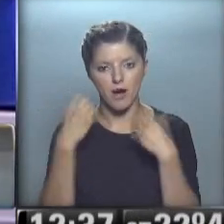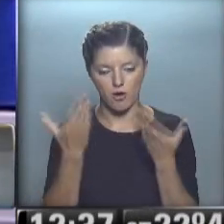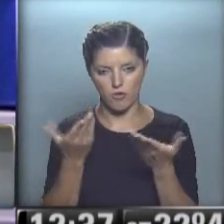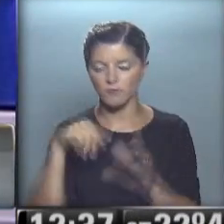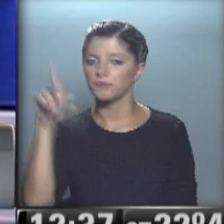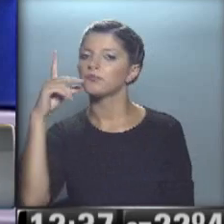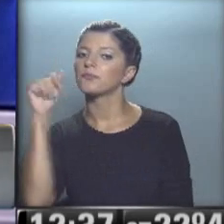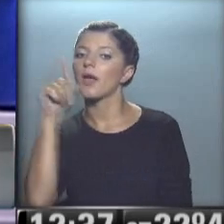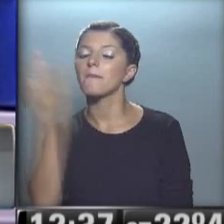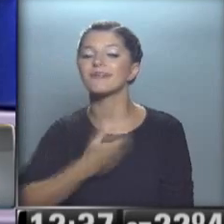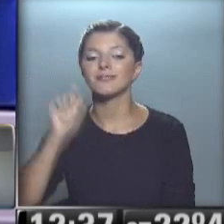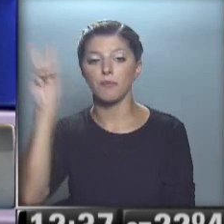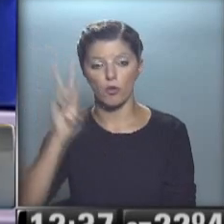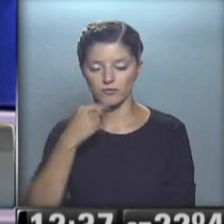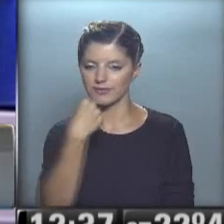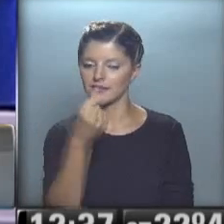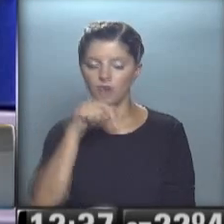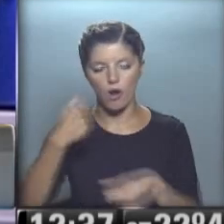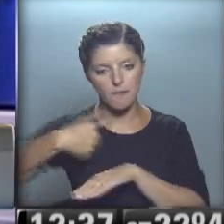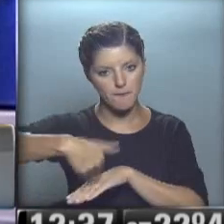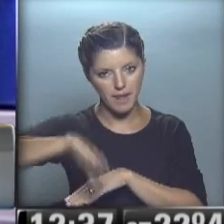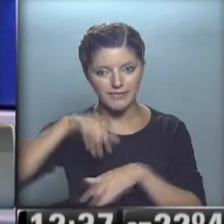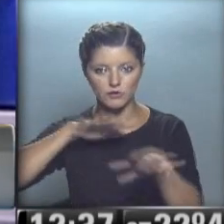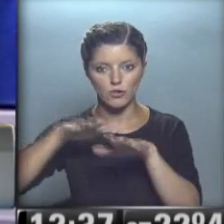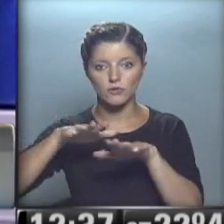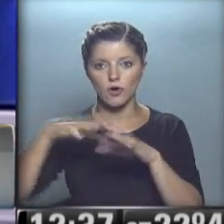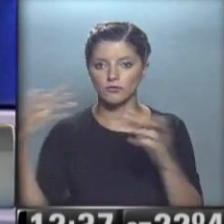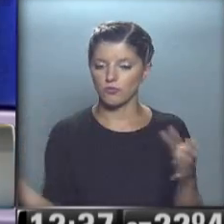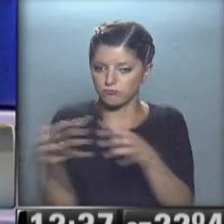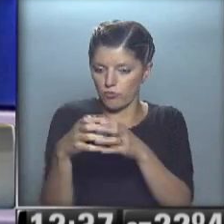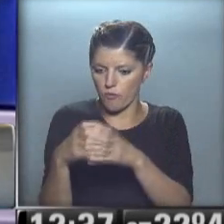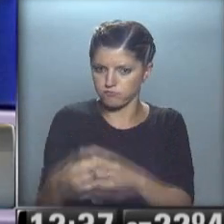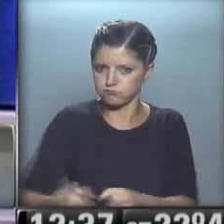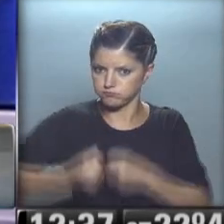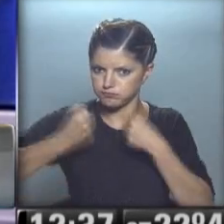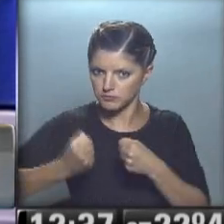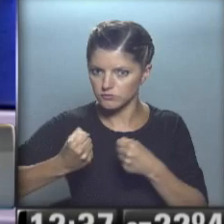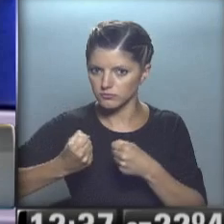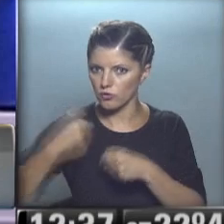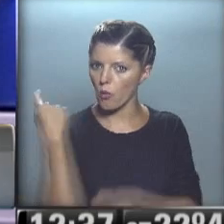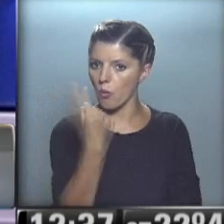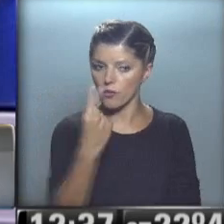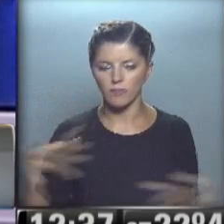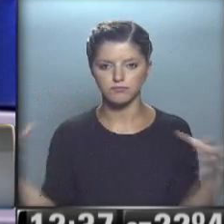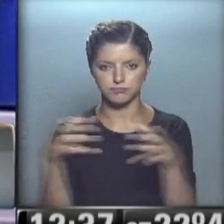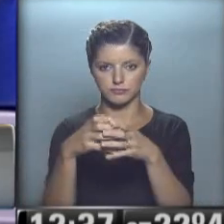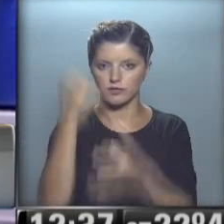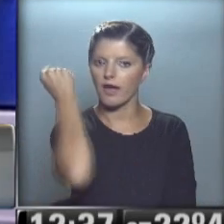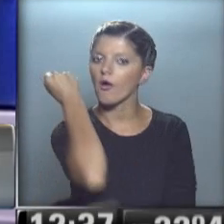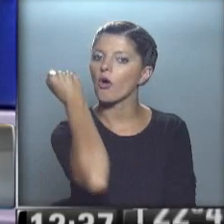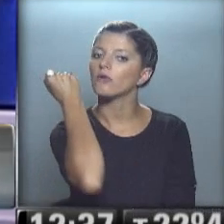al punto óptimo en que podamos avanzar hacia una sólida Unión sólida Unión